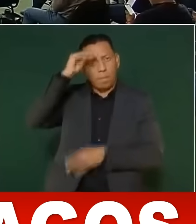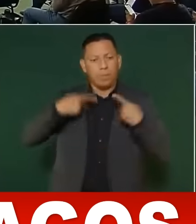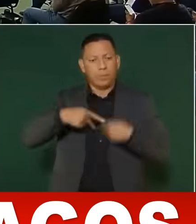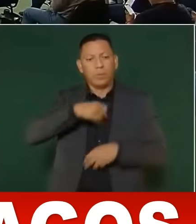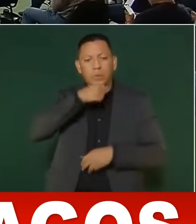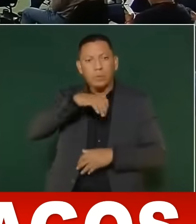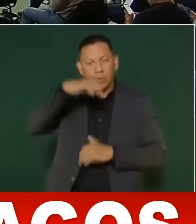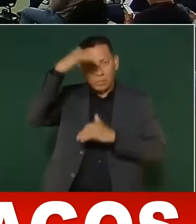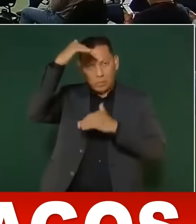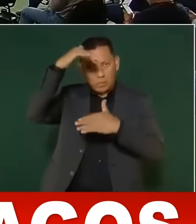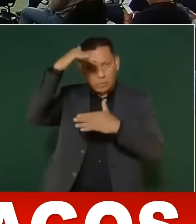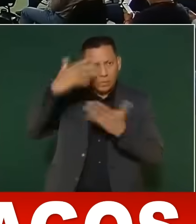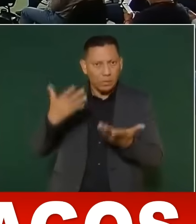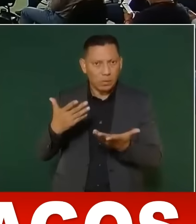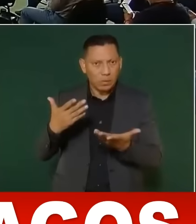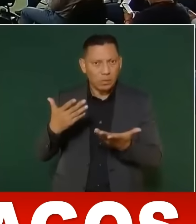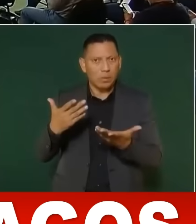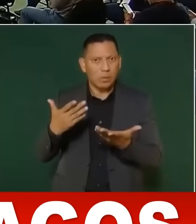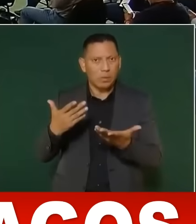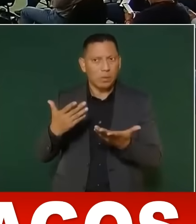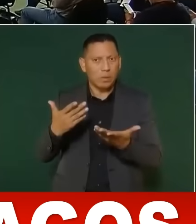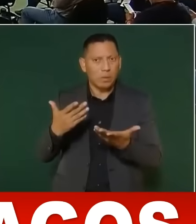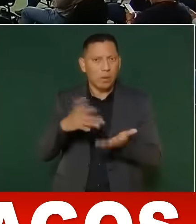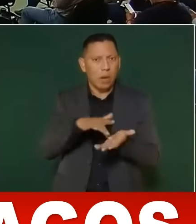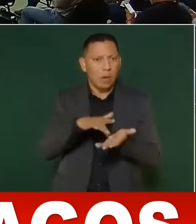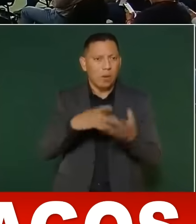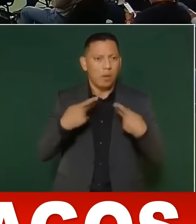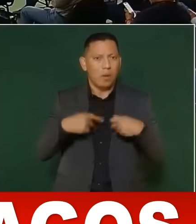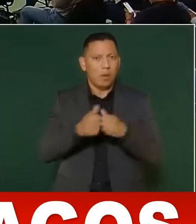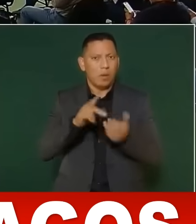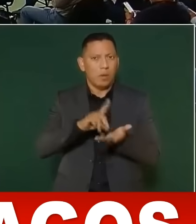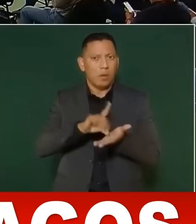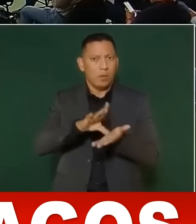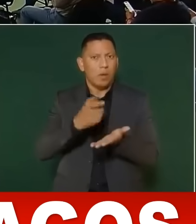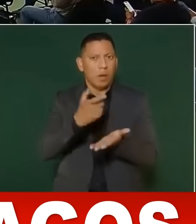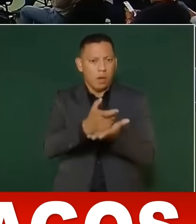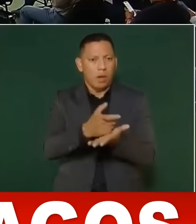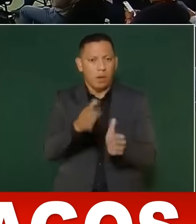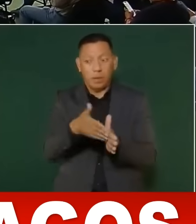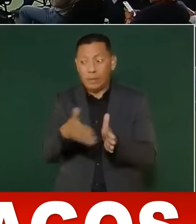mayores y en el apoyo a personas con